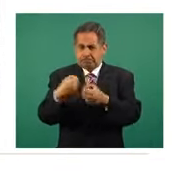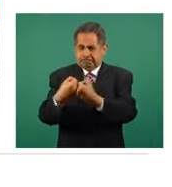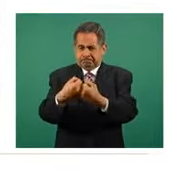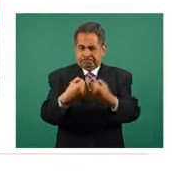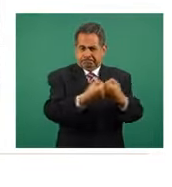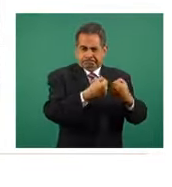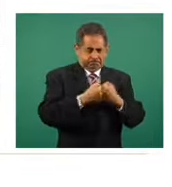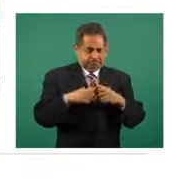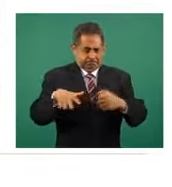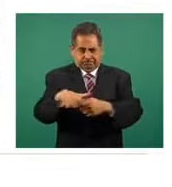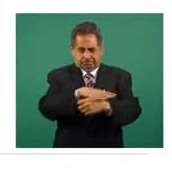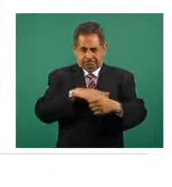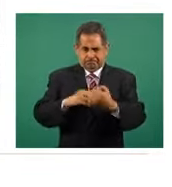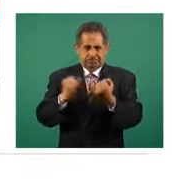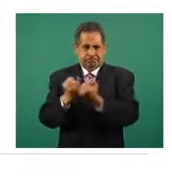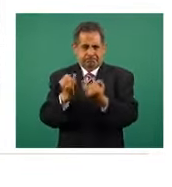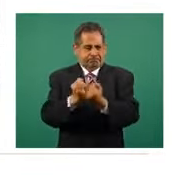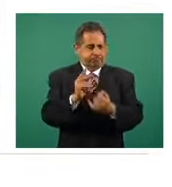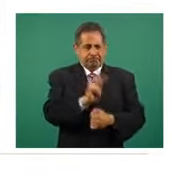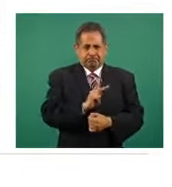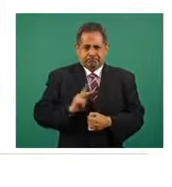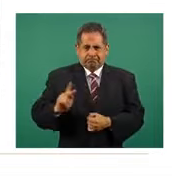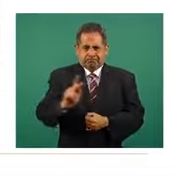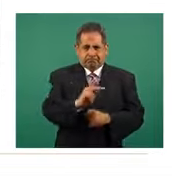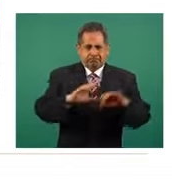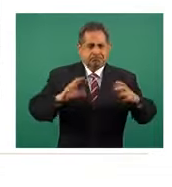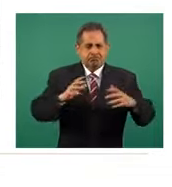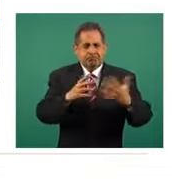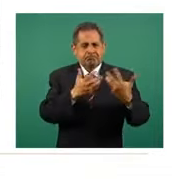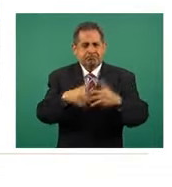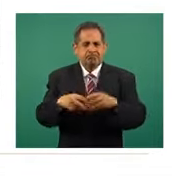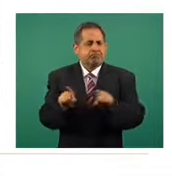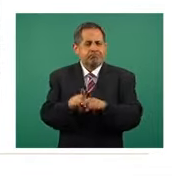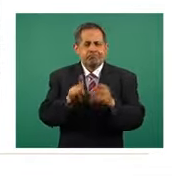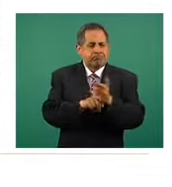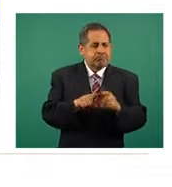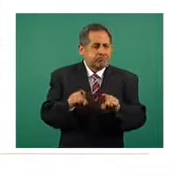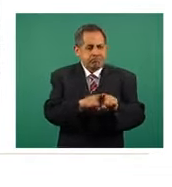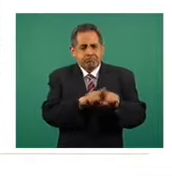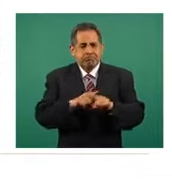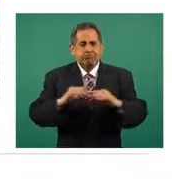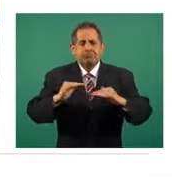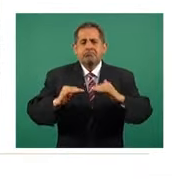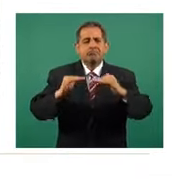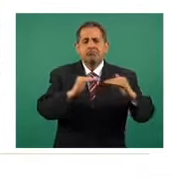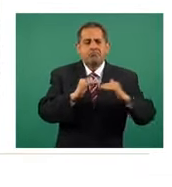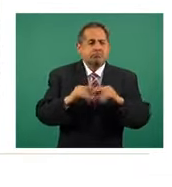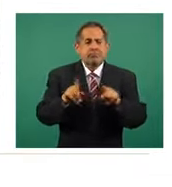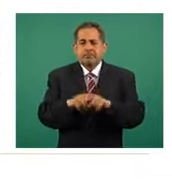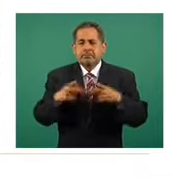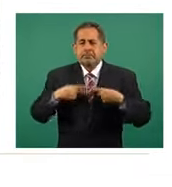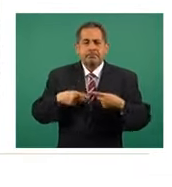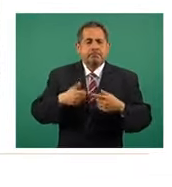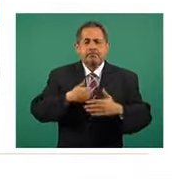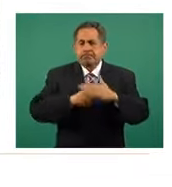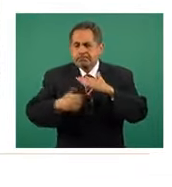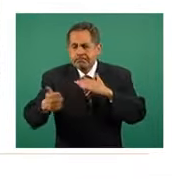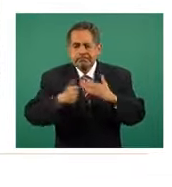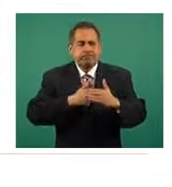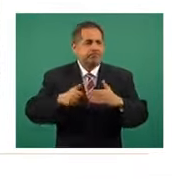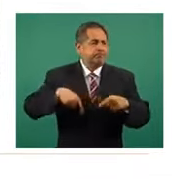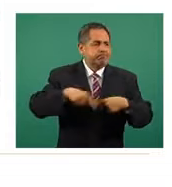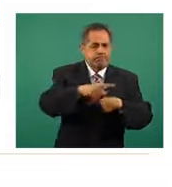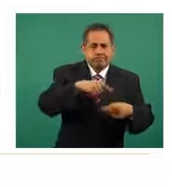un comportamiento epidémico sincrónico, porque comparten población, hay una gran movilidad